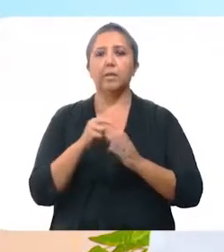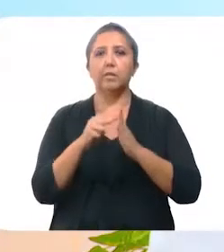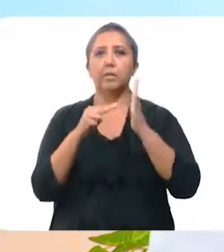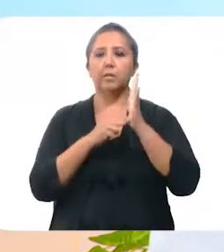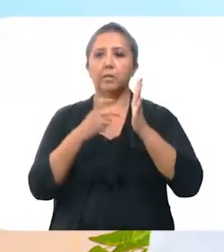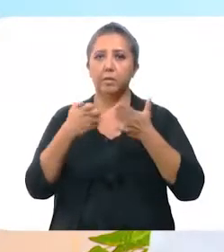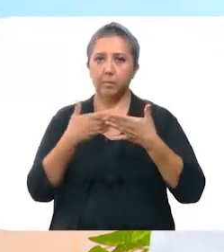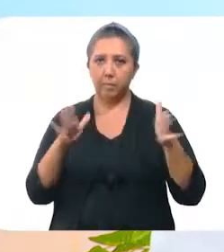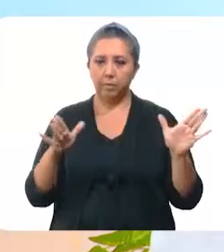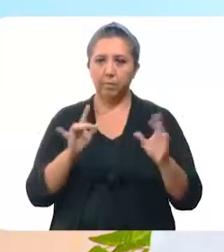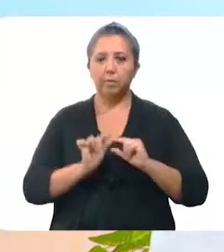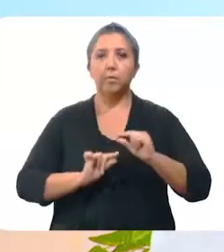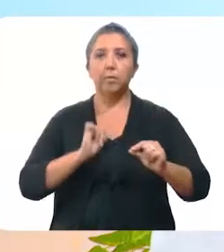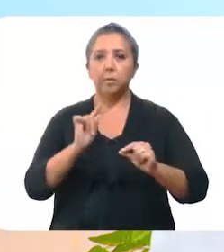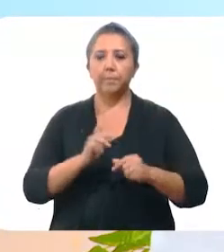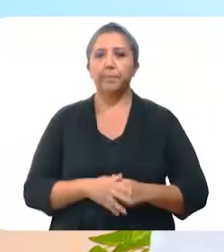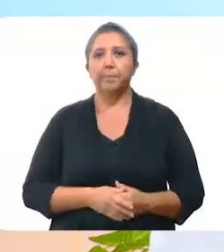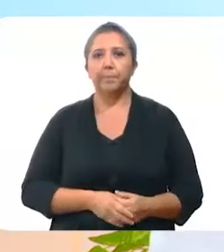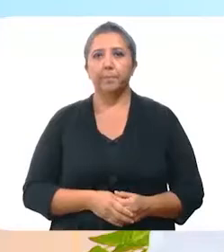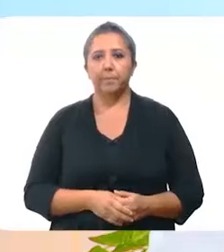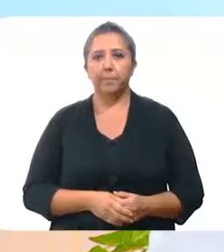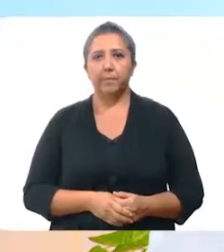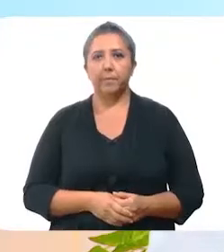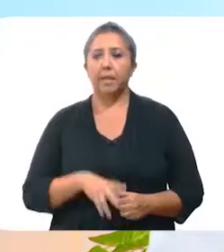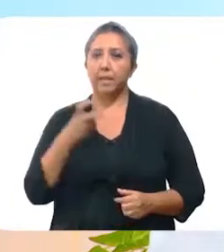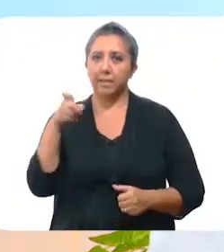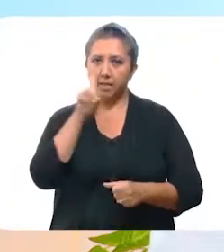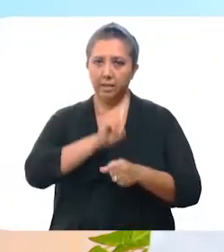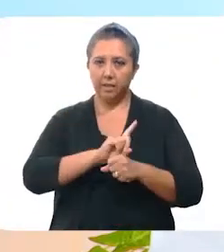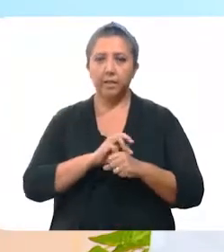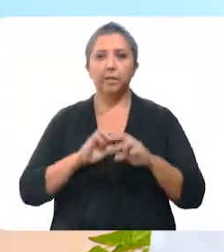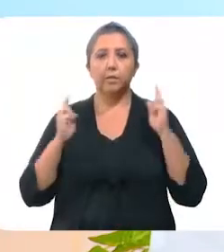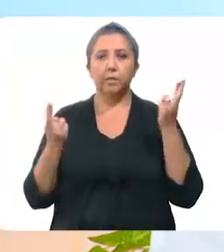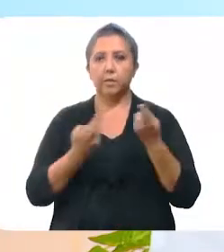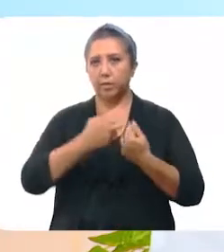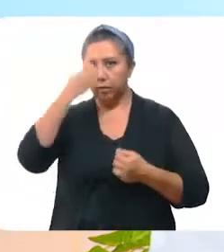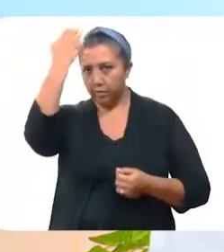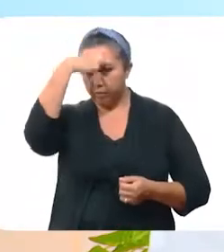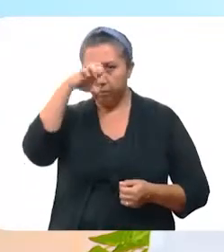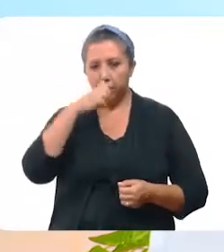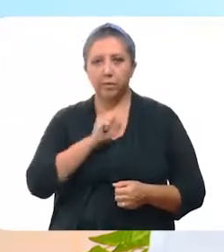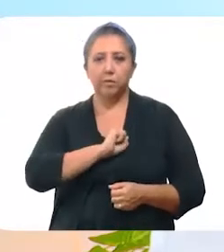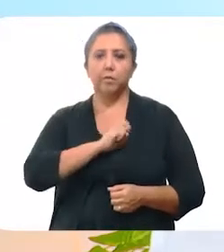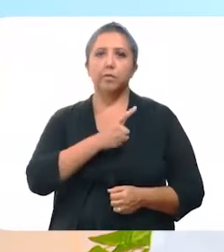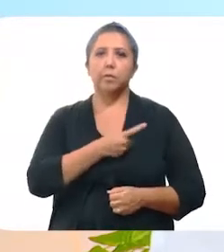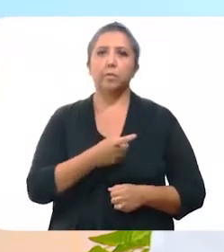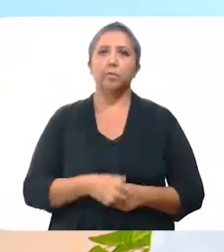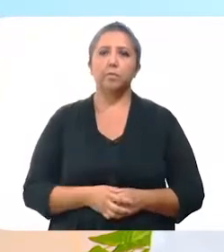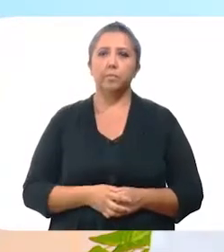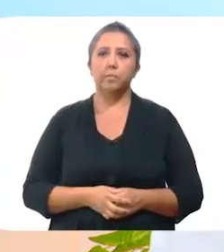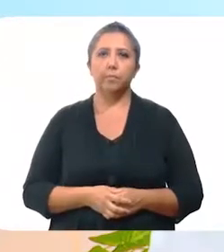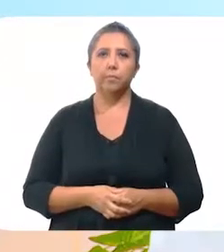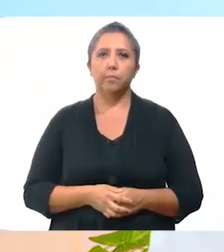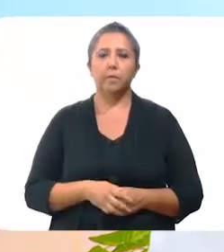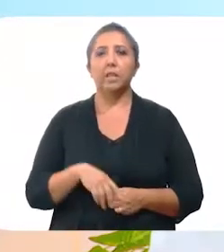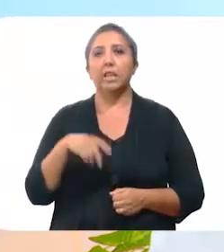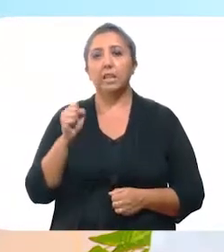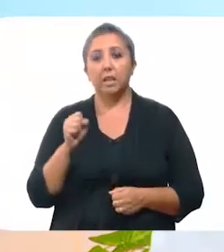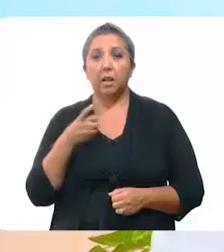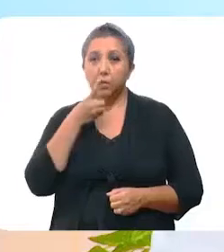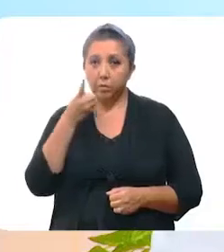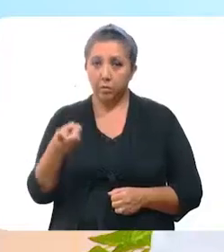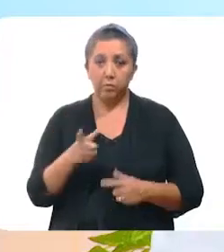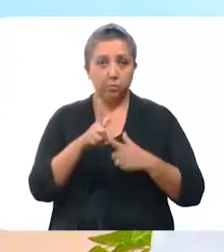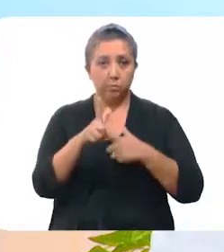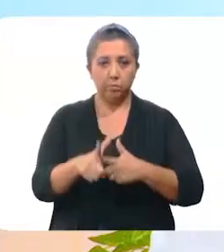medidas de esta apertura gradual y escalonada. Ese día sesionarán los expertos en materia de salud. En caso de que los